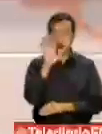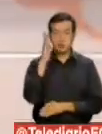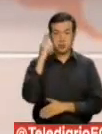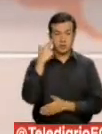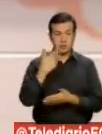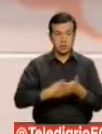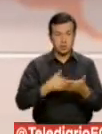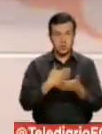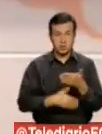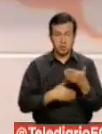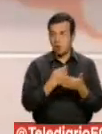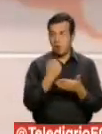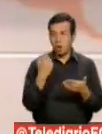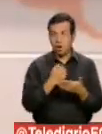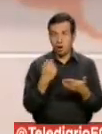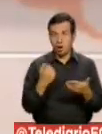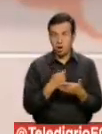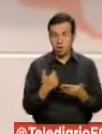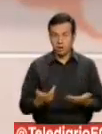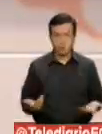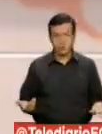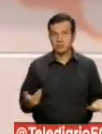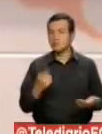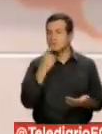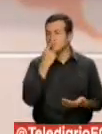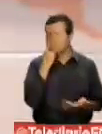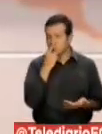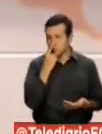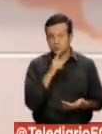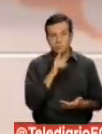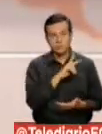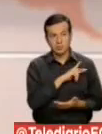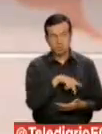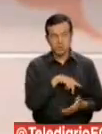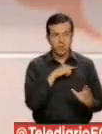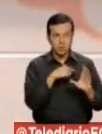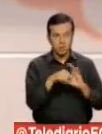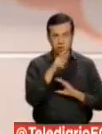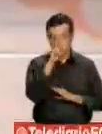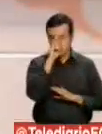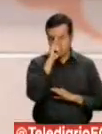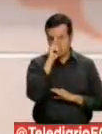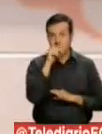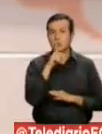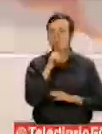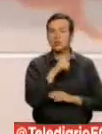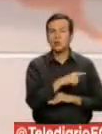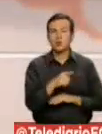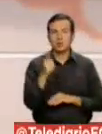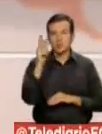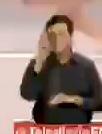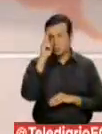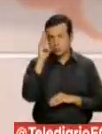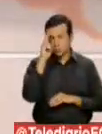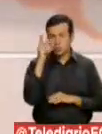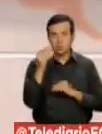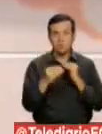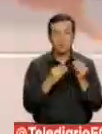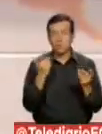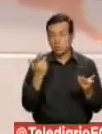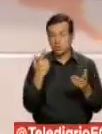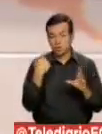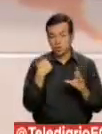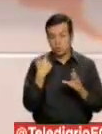fojas del informe. Es decir, ¿a quién le interesaba hackear la cuenta del perito y a quién le interesaba, además, que desaparezcan